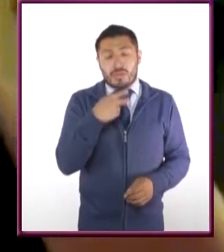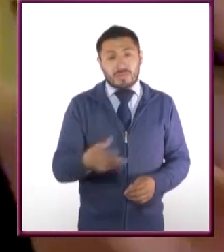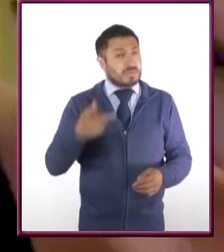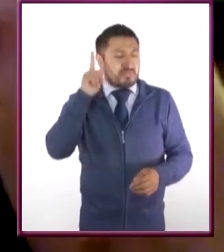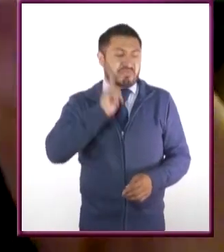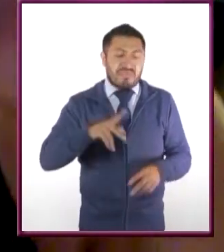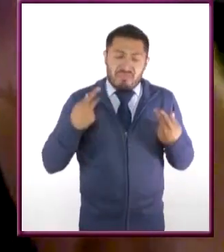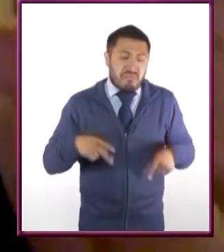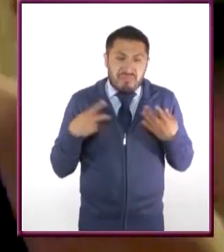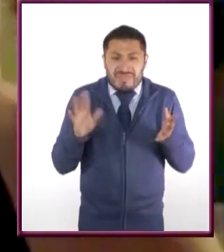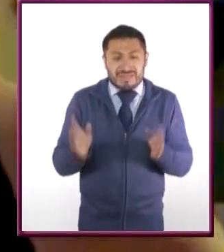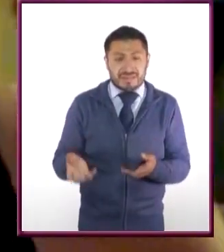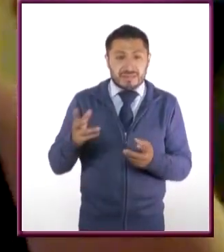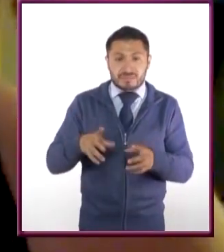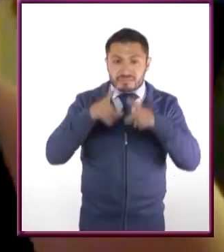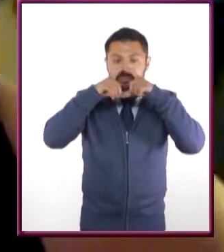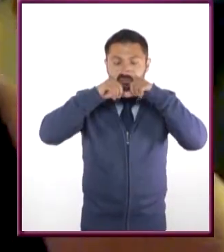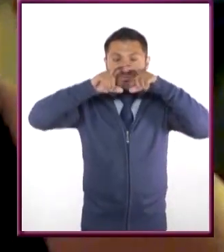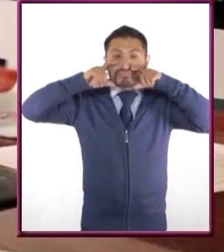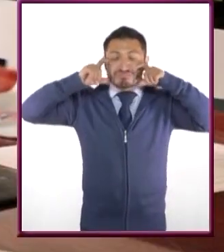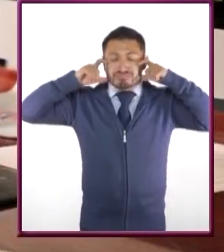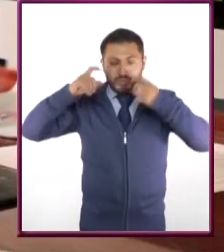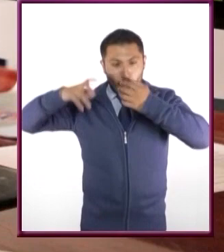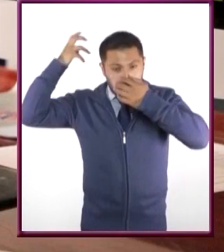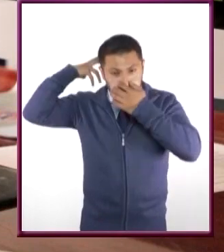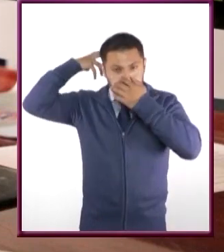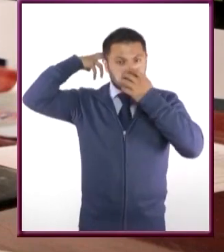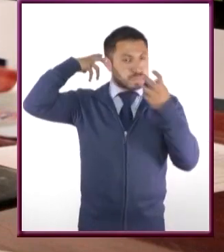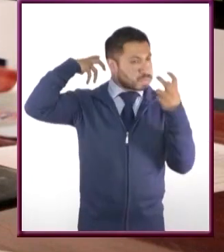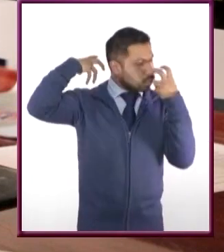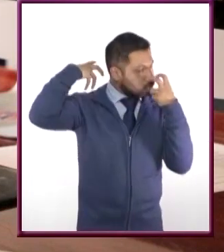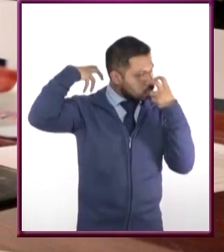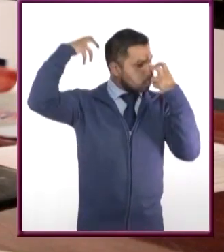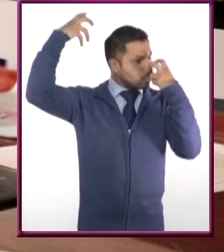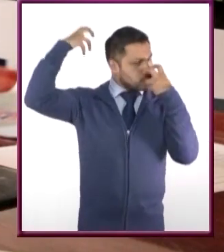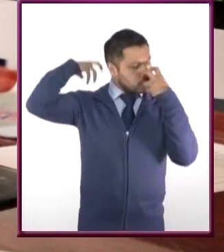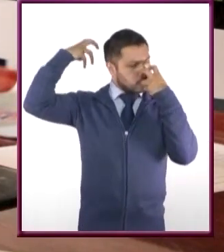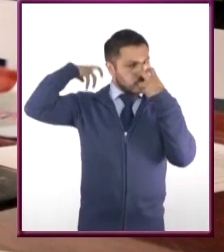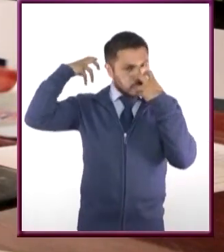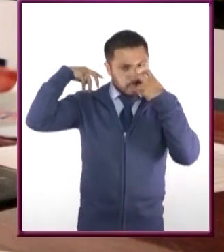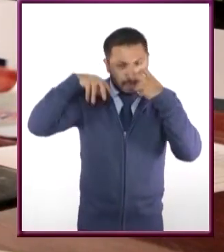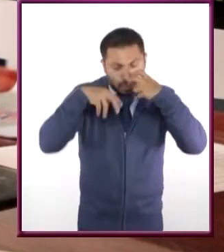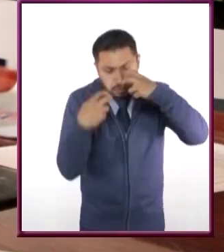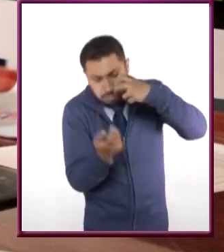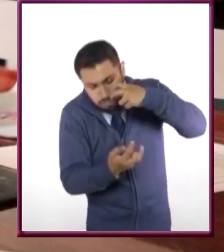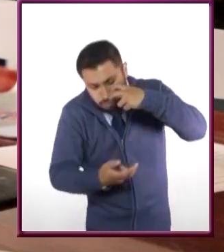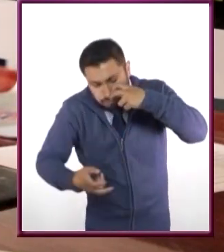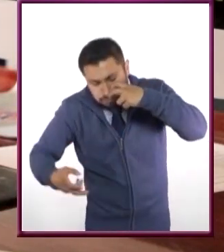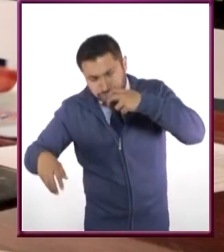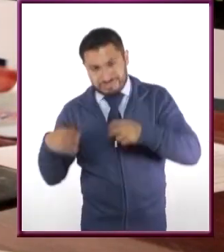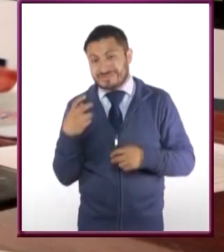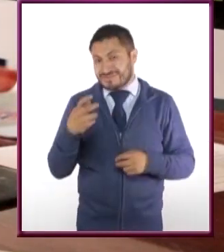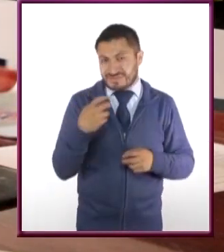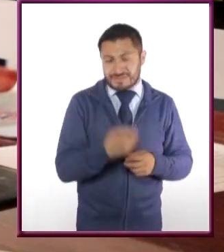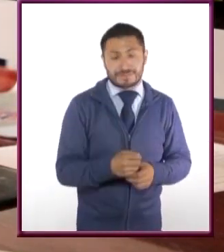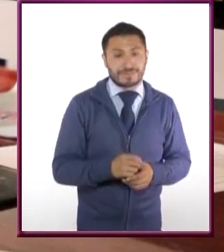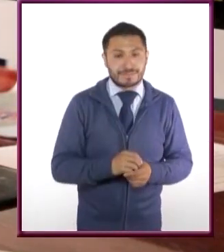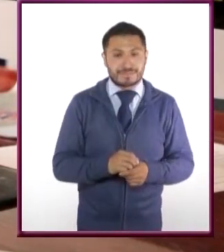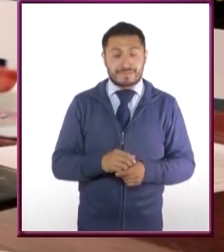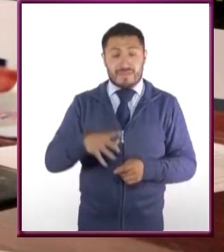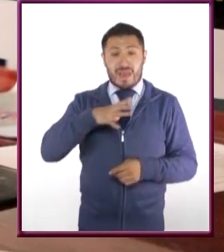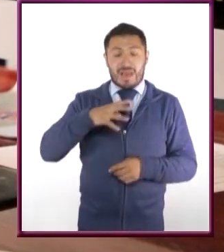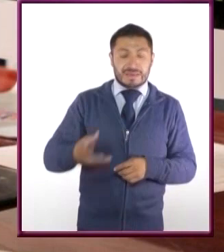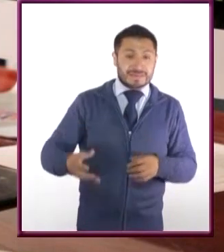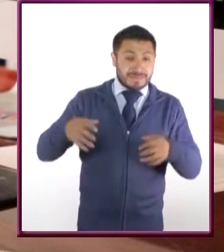pues con una máscara, un snorkel, un regulador y un tanque de